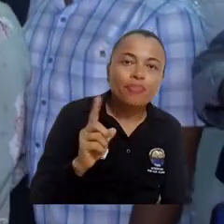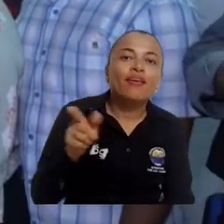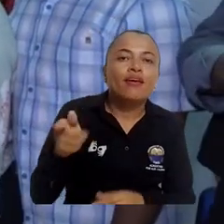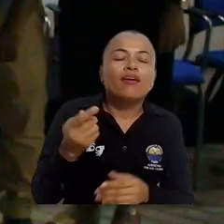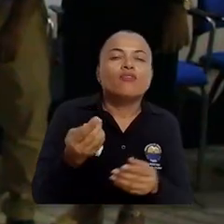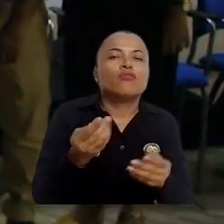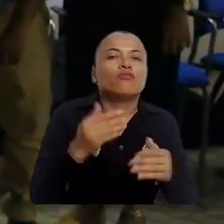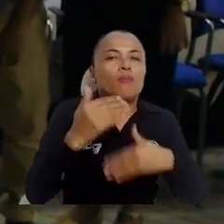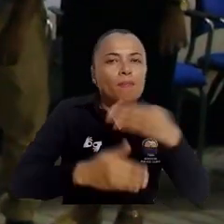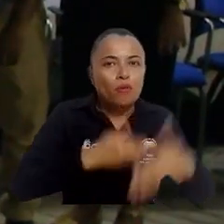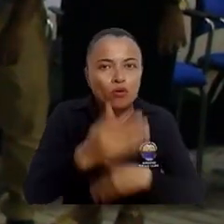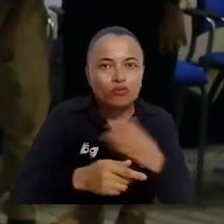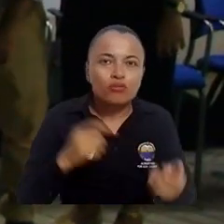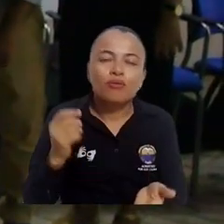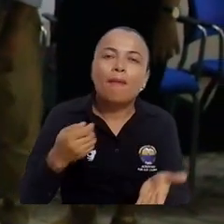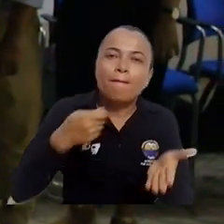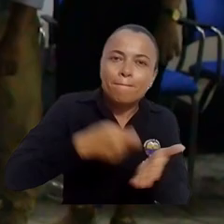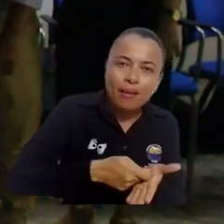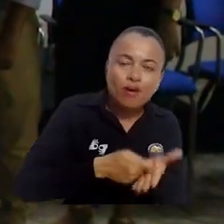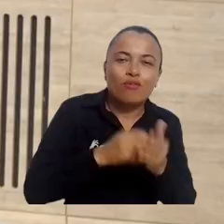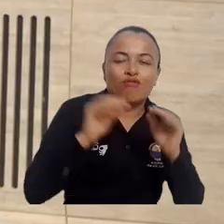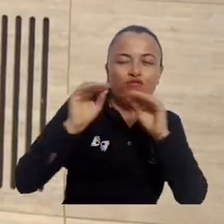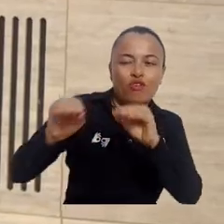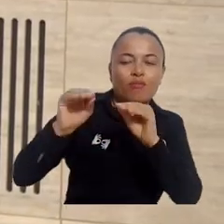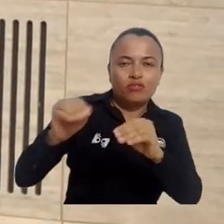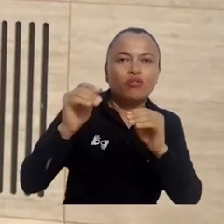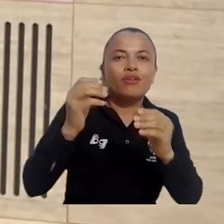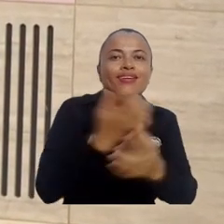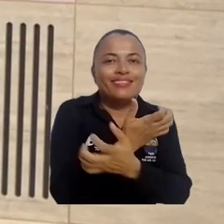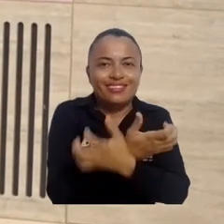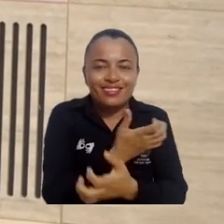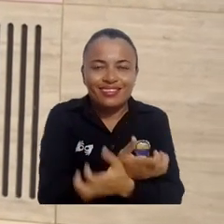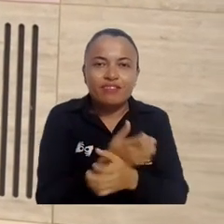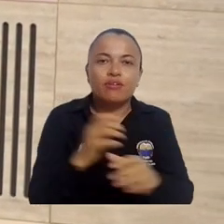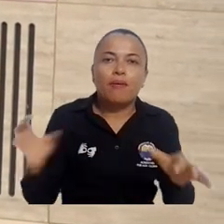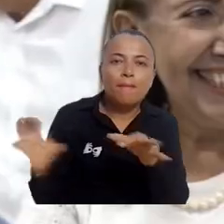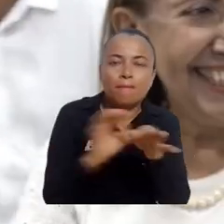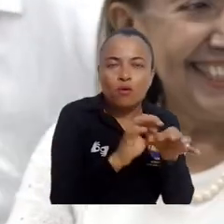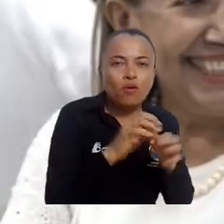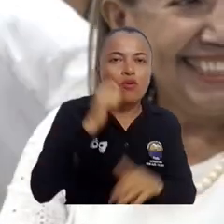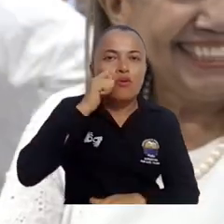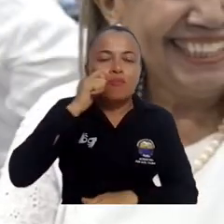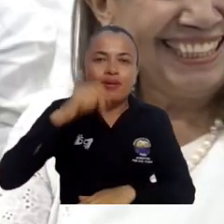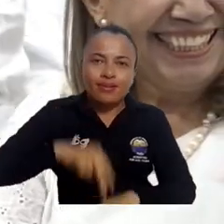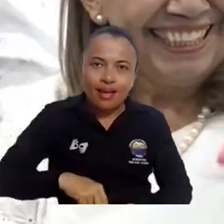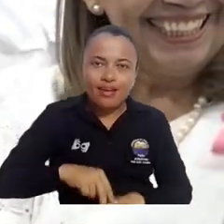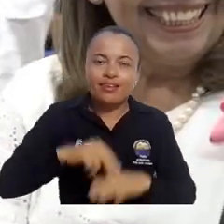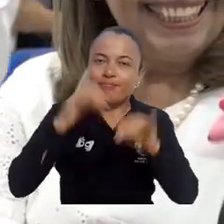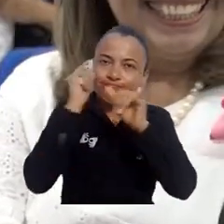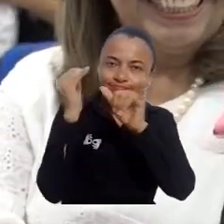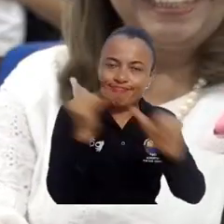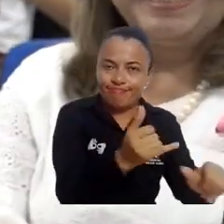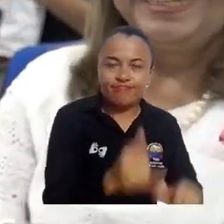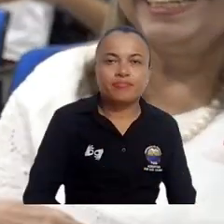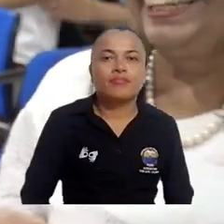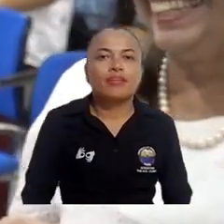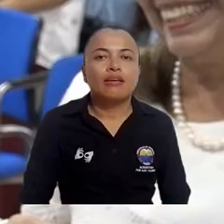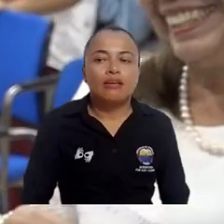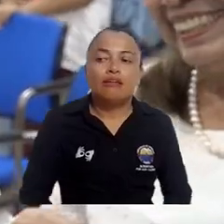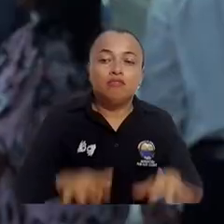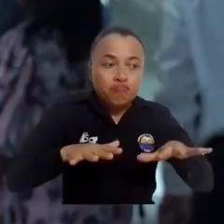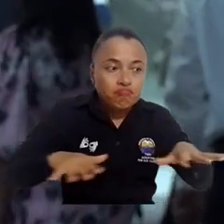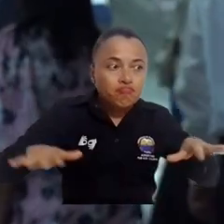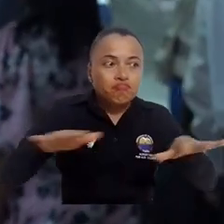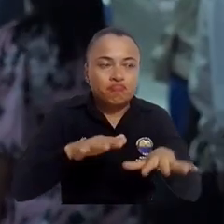del programa de financiación de la formación científica vinculados a las facultades de Ingeniería y Humanidades. Un evento muy